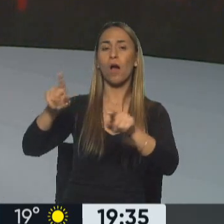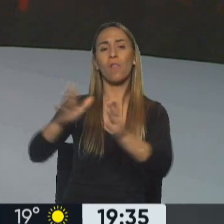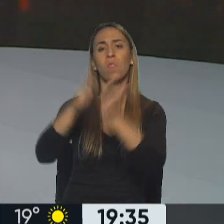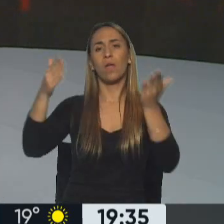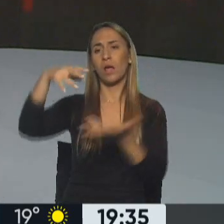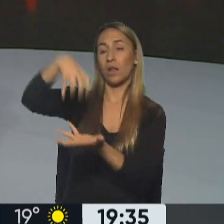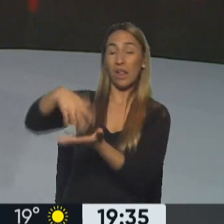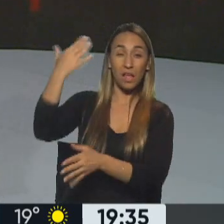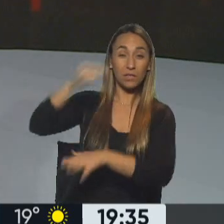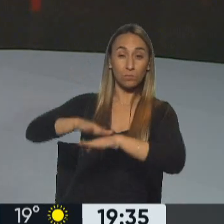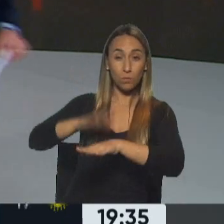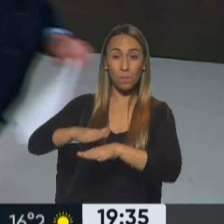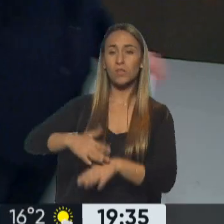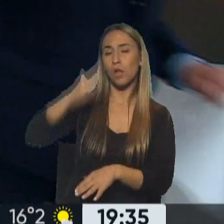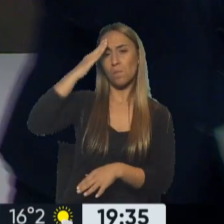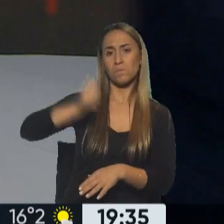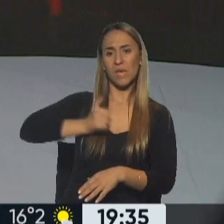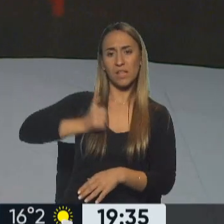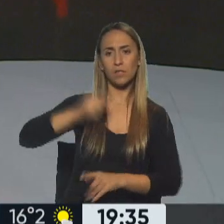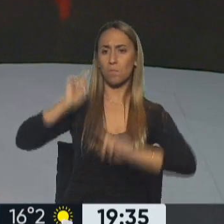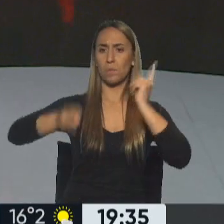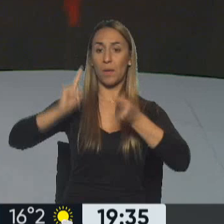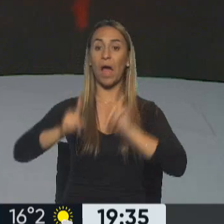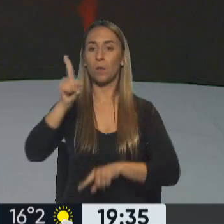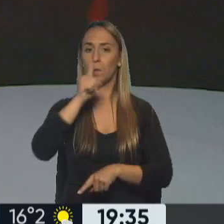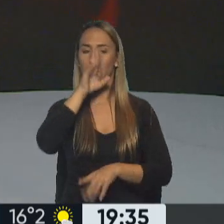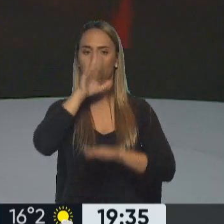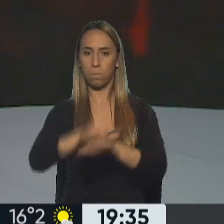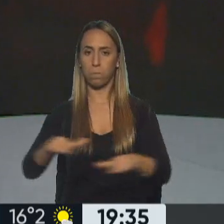aquel momento gobernaron y algunos silenciaron